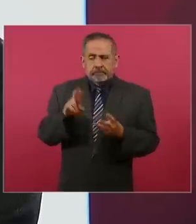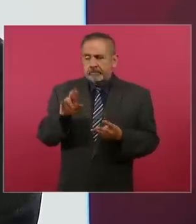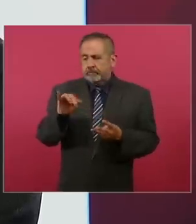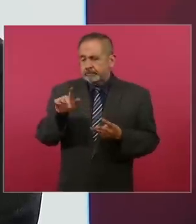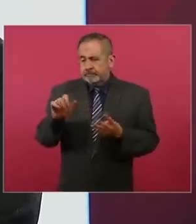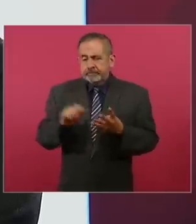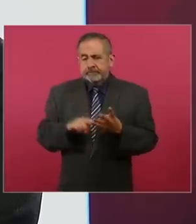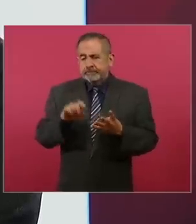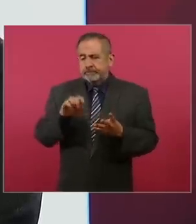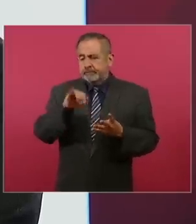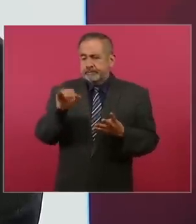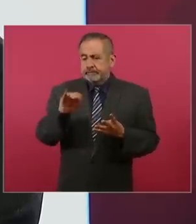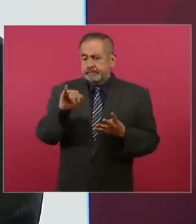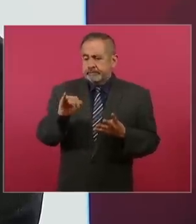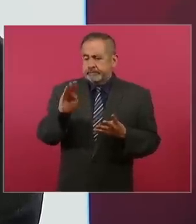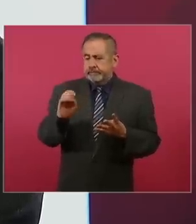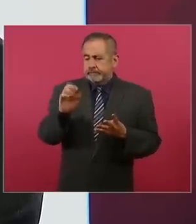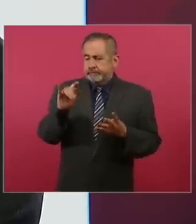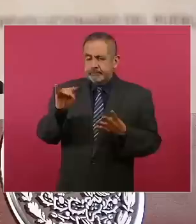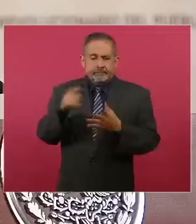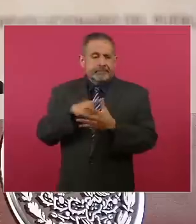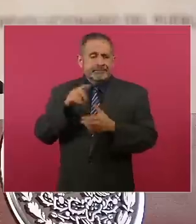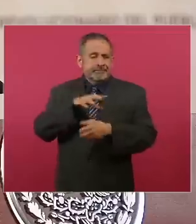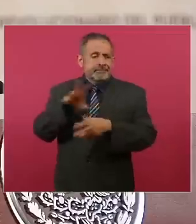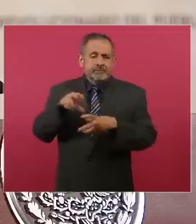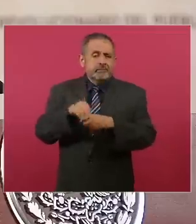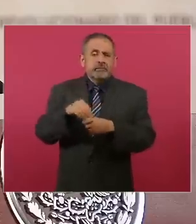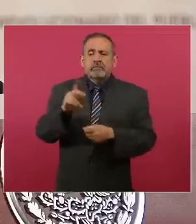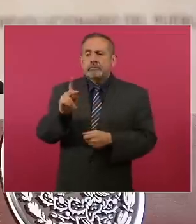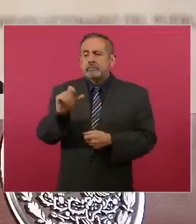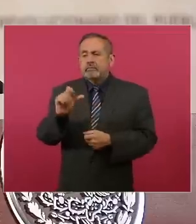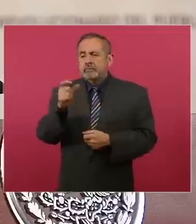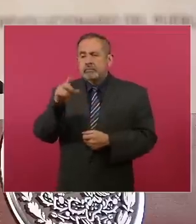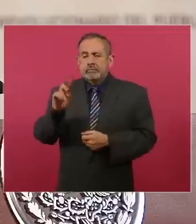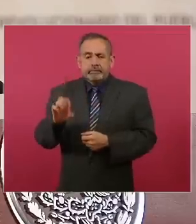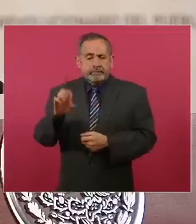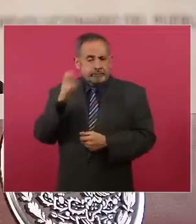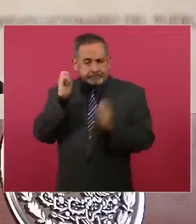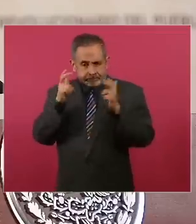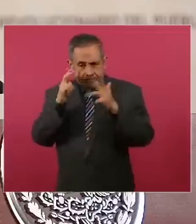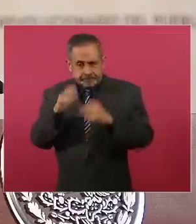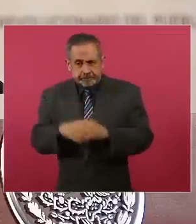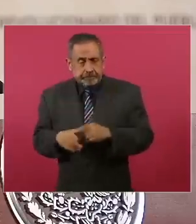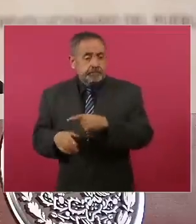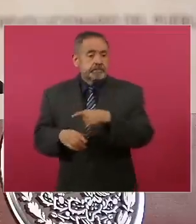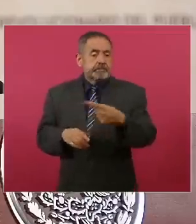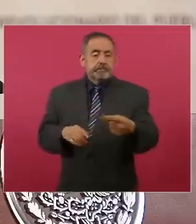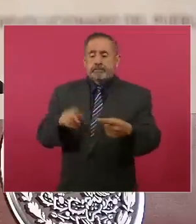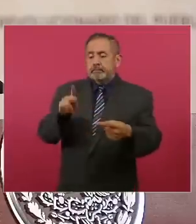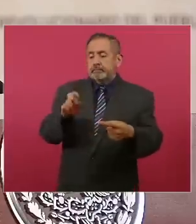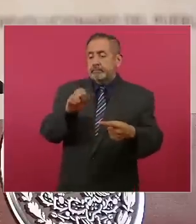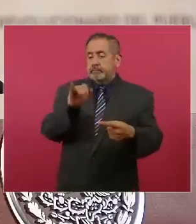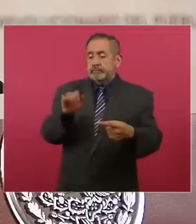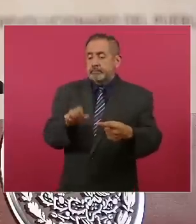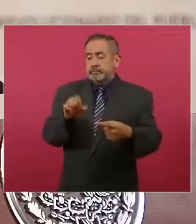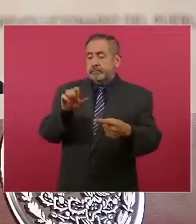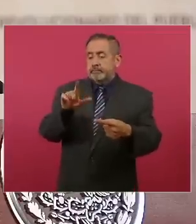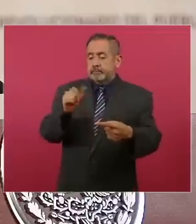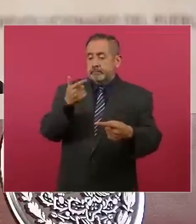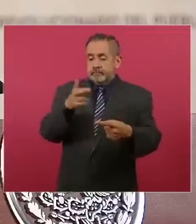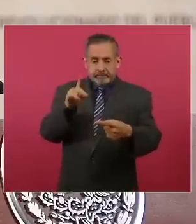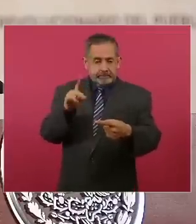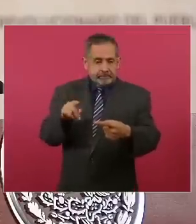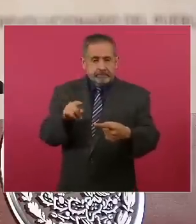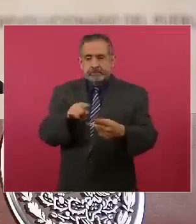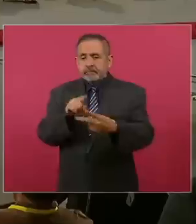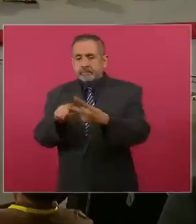El Jibarito, El Naranjal, en Palenque, Chiapas, así como los ejidos de Peje Lagarto y Corte Pajaral en